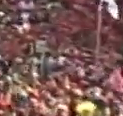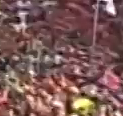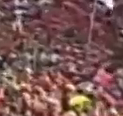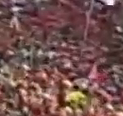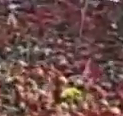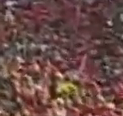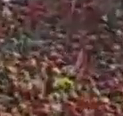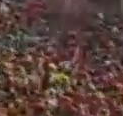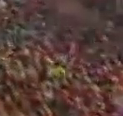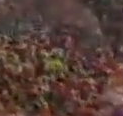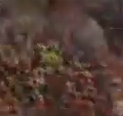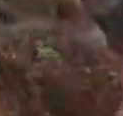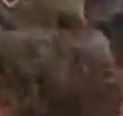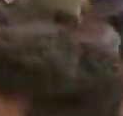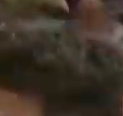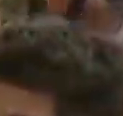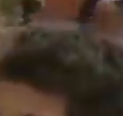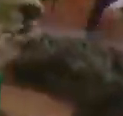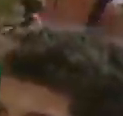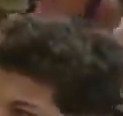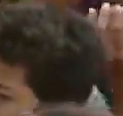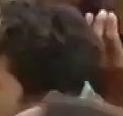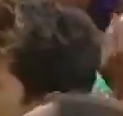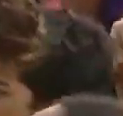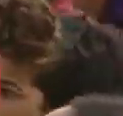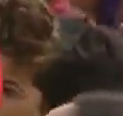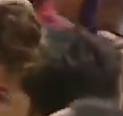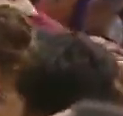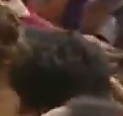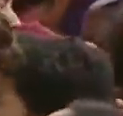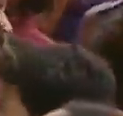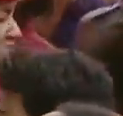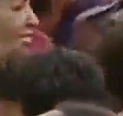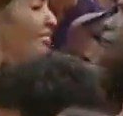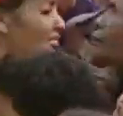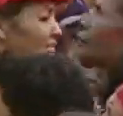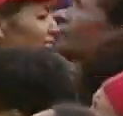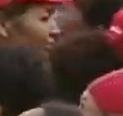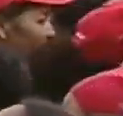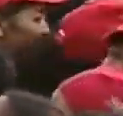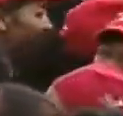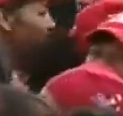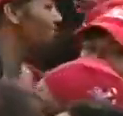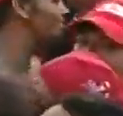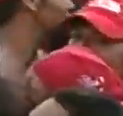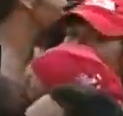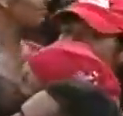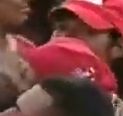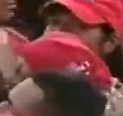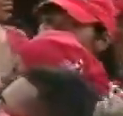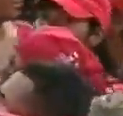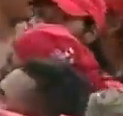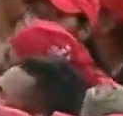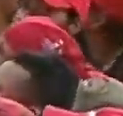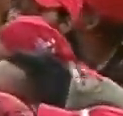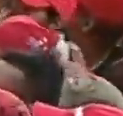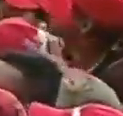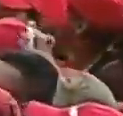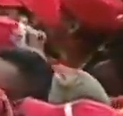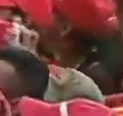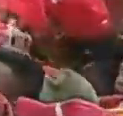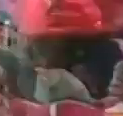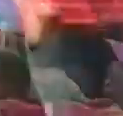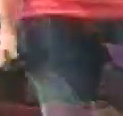Luego de recorrer más de un kilómetro en una gran multitud que le acompañó en la ciudad de